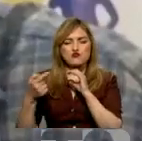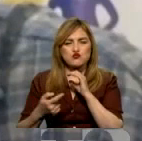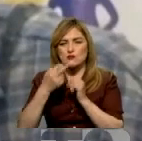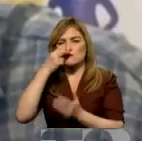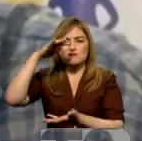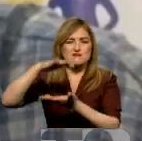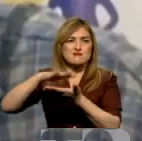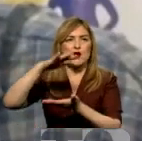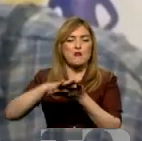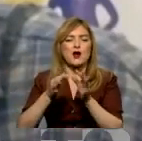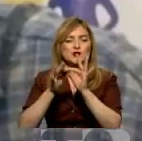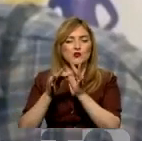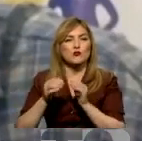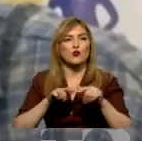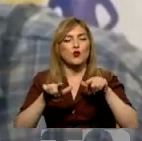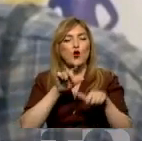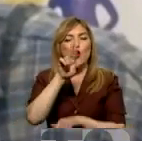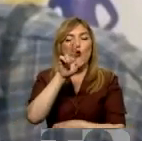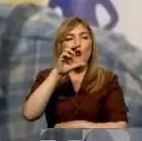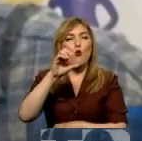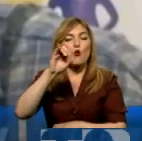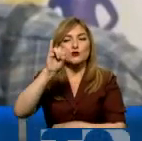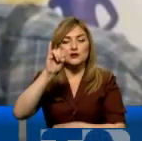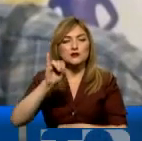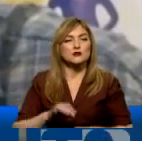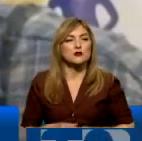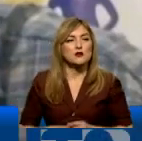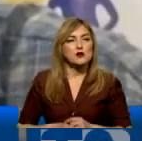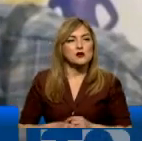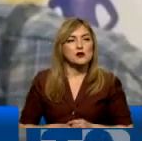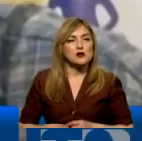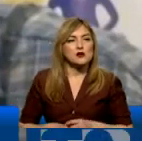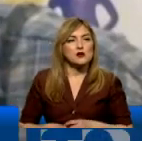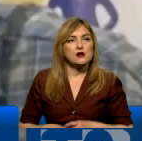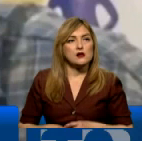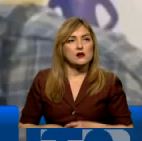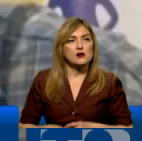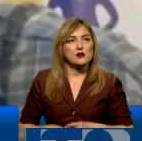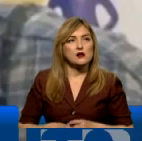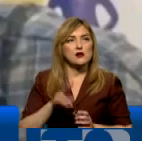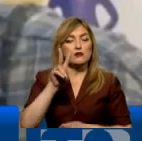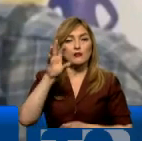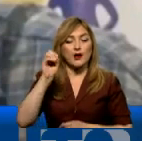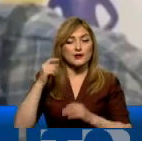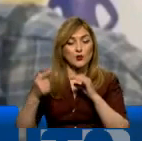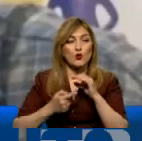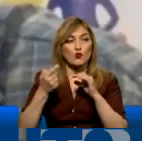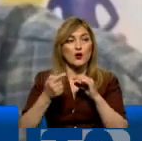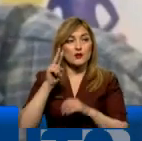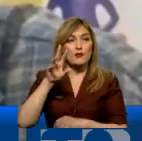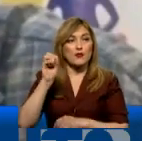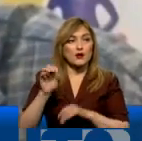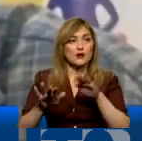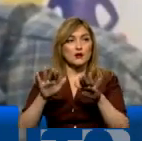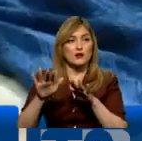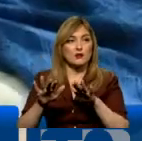Hemos aumentado puestos de UCI al recuperar de un cementerio ventiladores que había, aproximadamente 20 ventiladores para